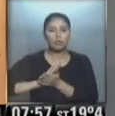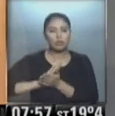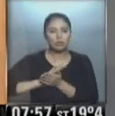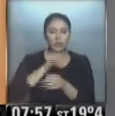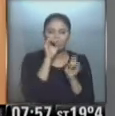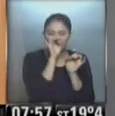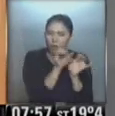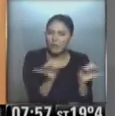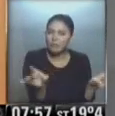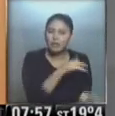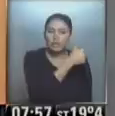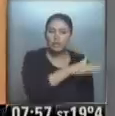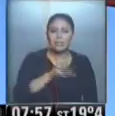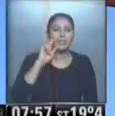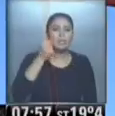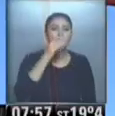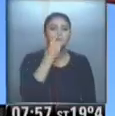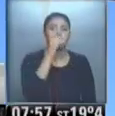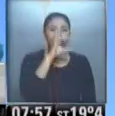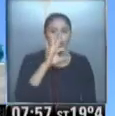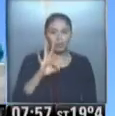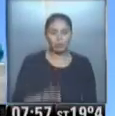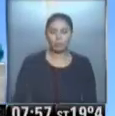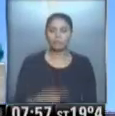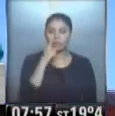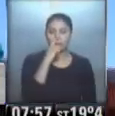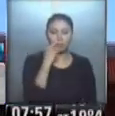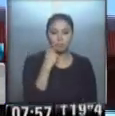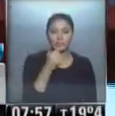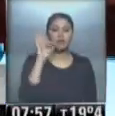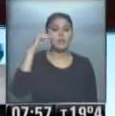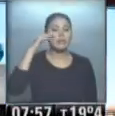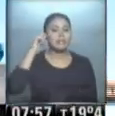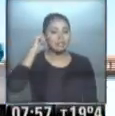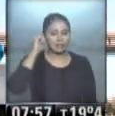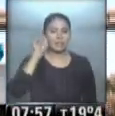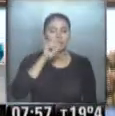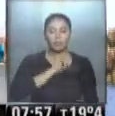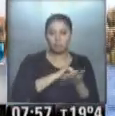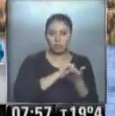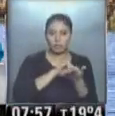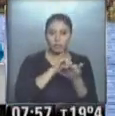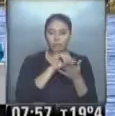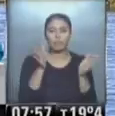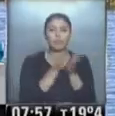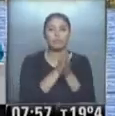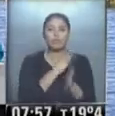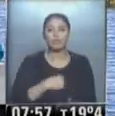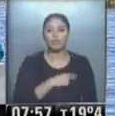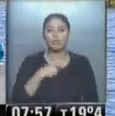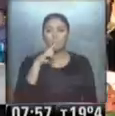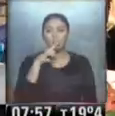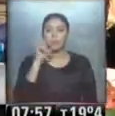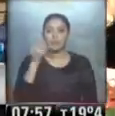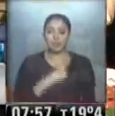del grado de contaminación del riachuelo. El informe elaborado por la ONG Blacksmith de Nueva York y la Cruz Verde Suiza sobre